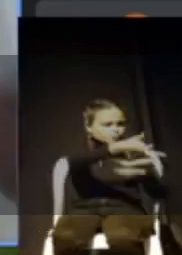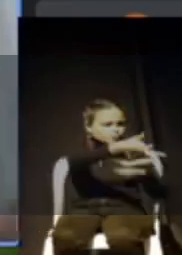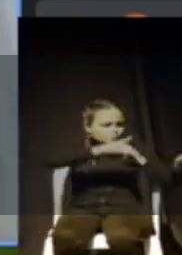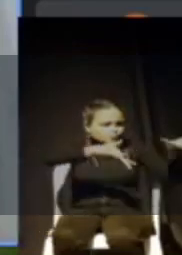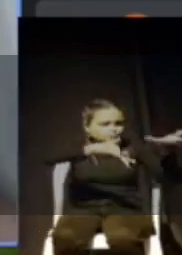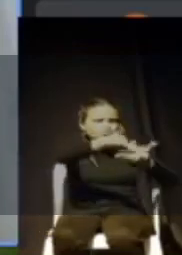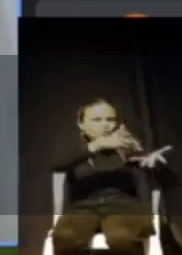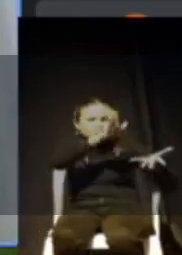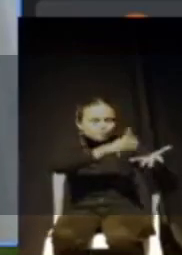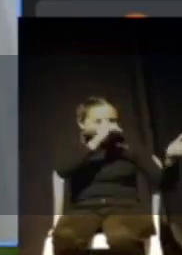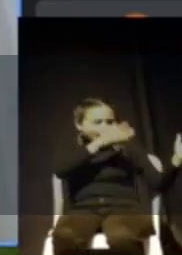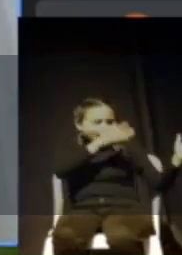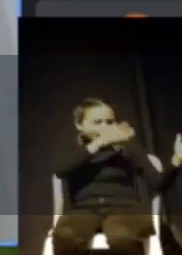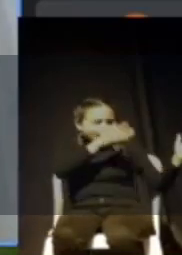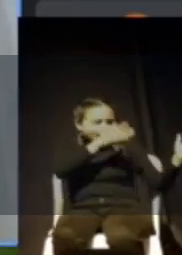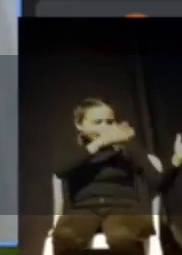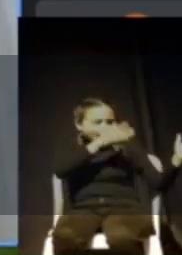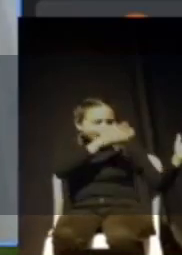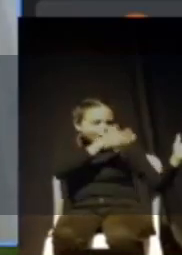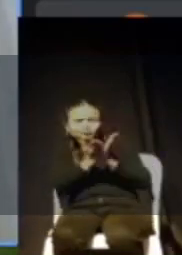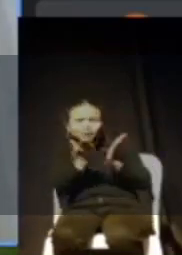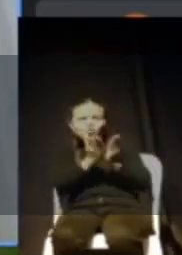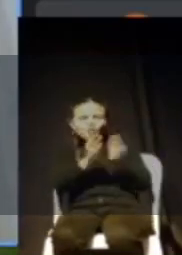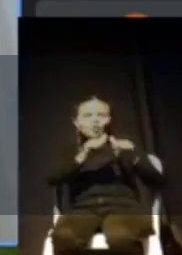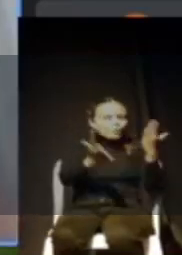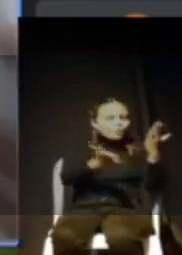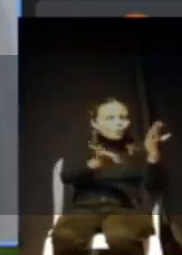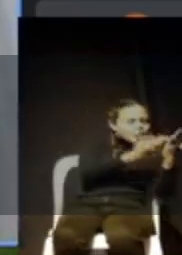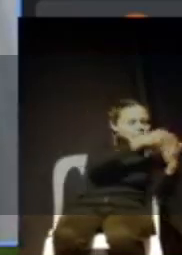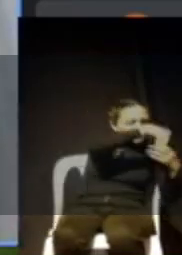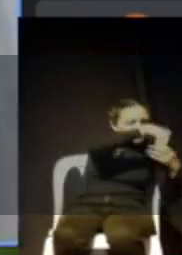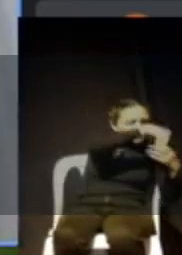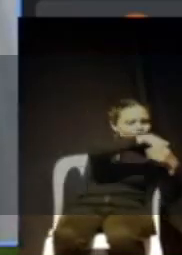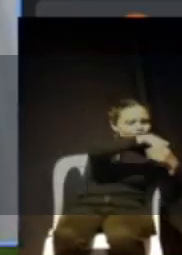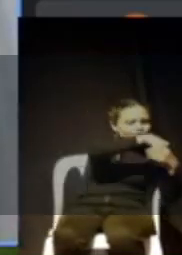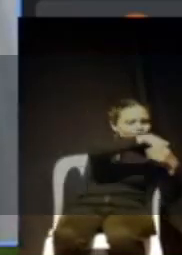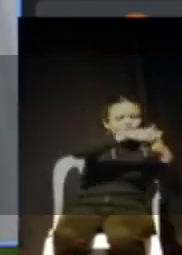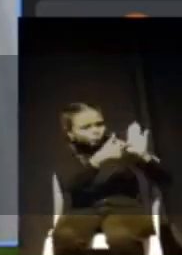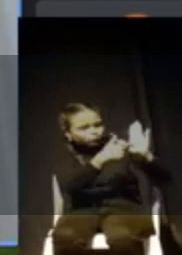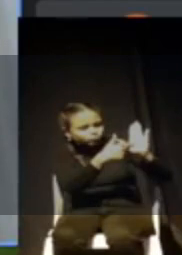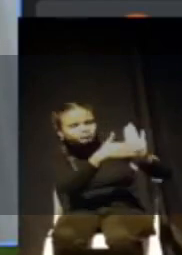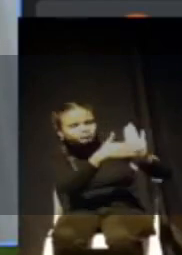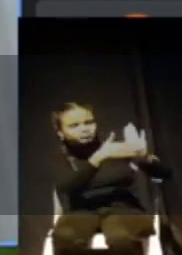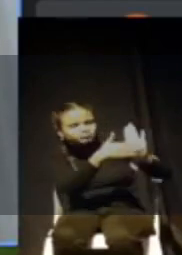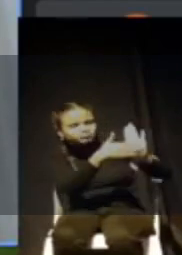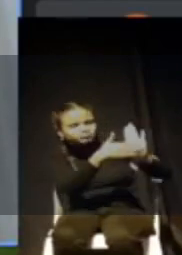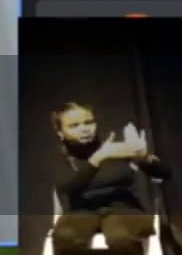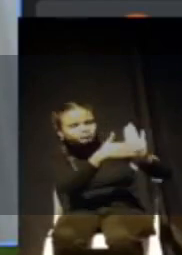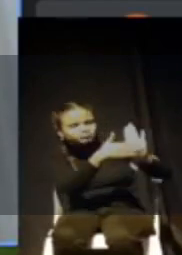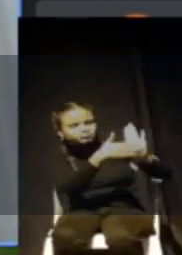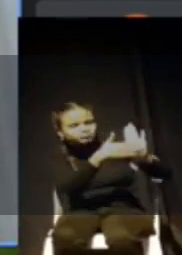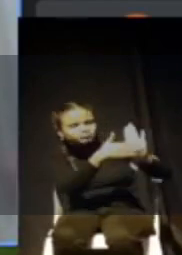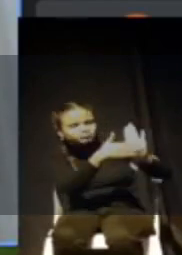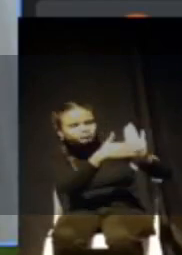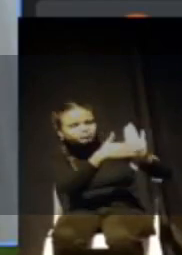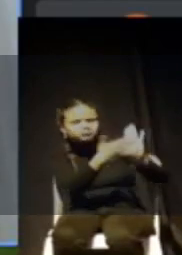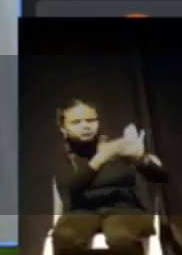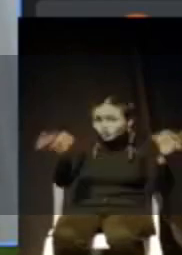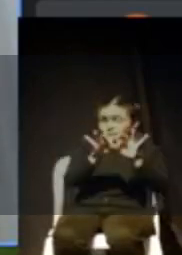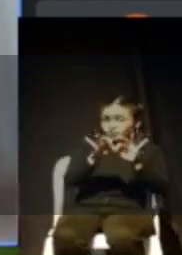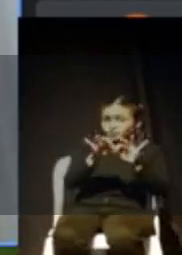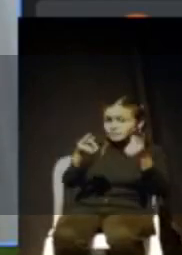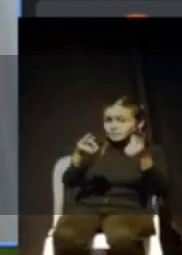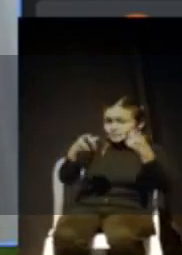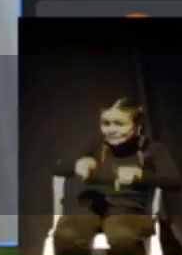diseño material pedagógico desracializado, ¿cierto? Los manuales escolares, las representaciones y los discursos que están en esos textos escolares,